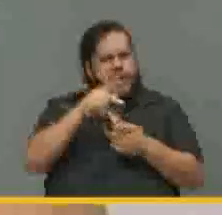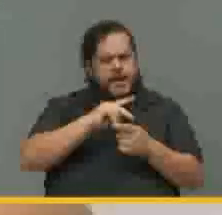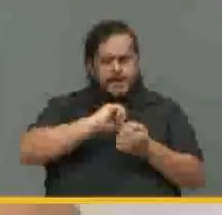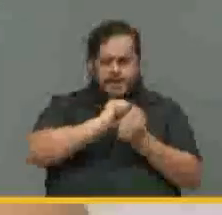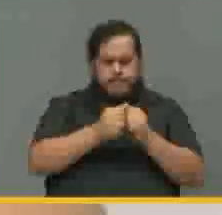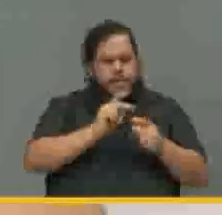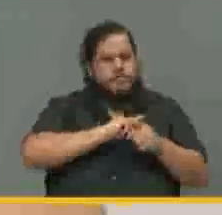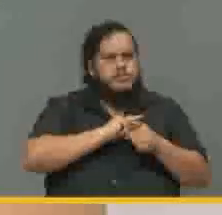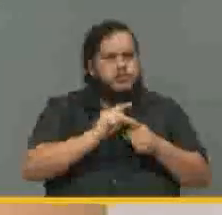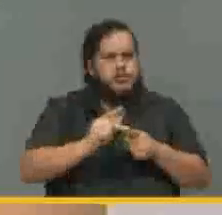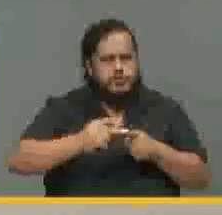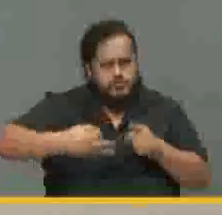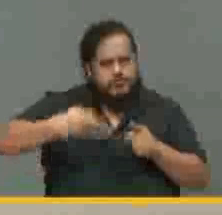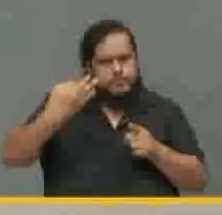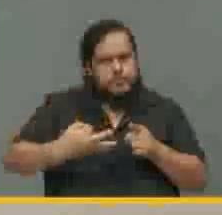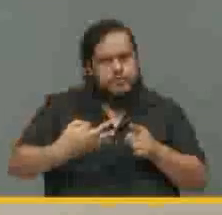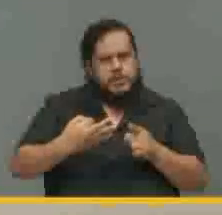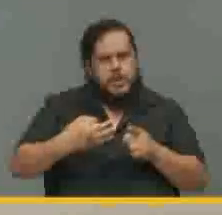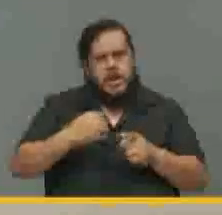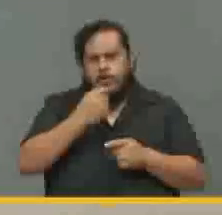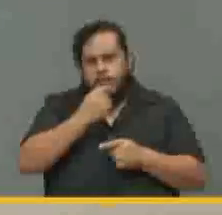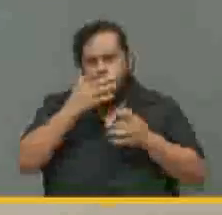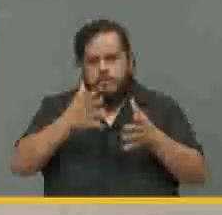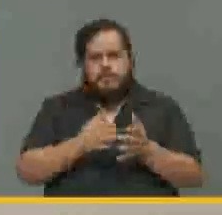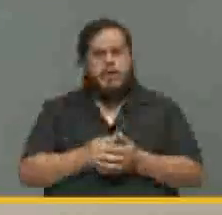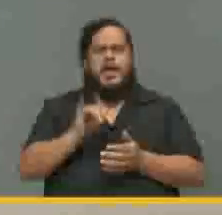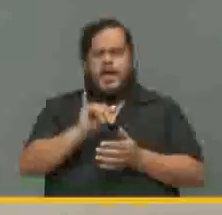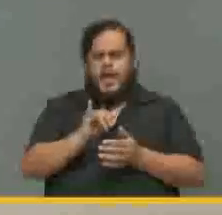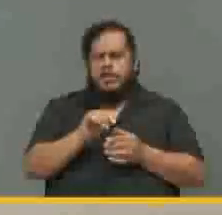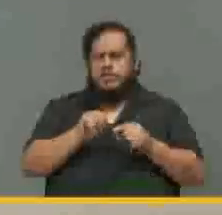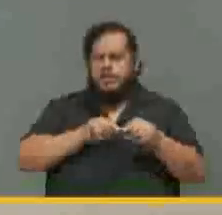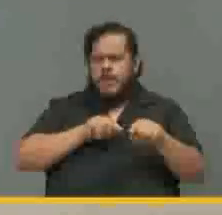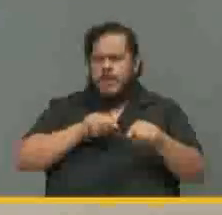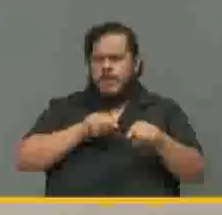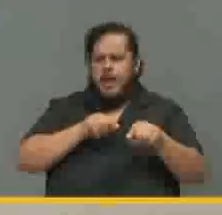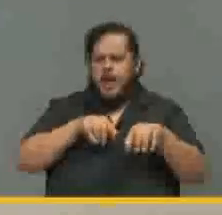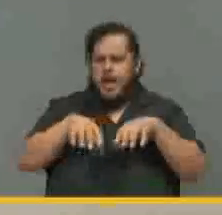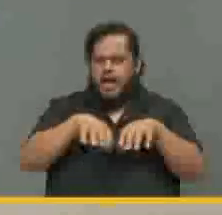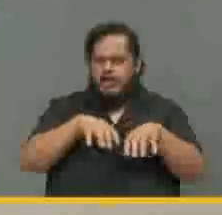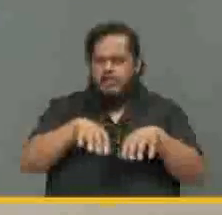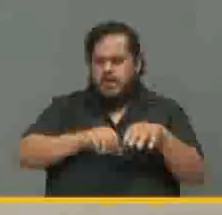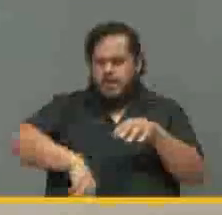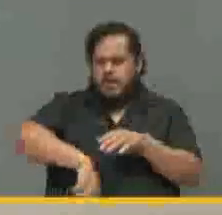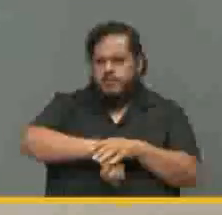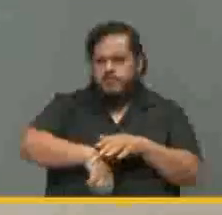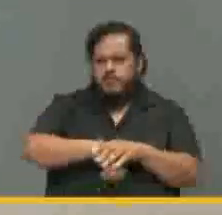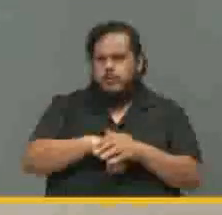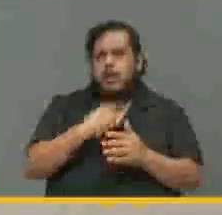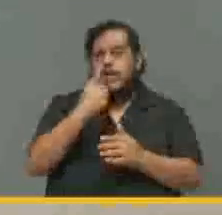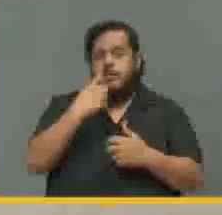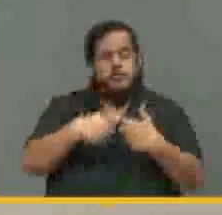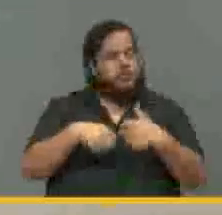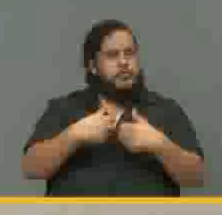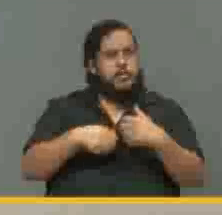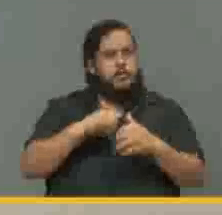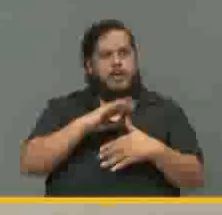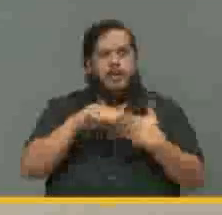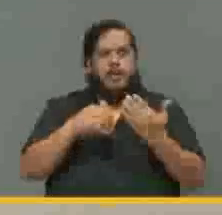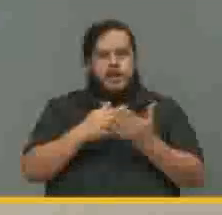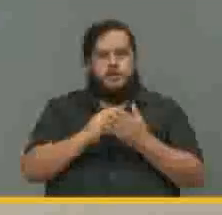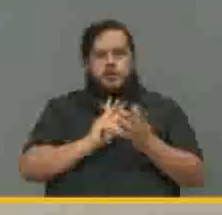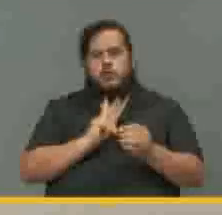casi que está por los últimos pasos. Esto de la dinámica del fútbol es un problema que todos